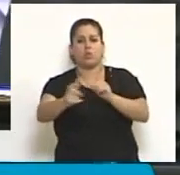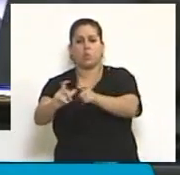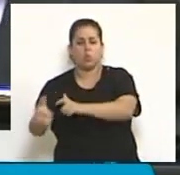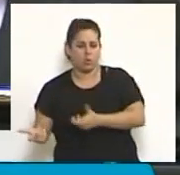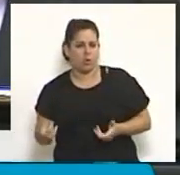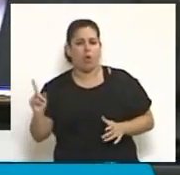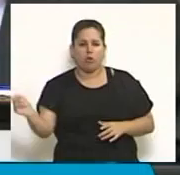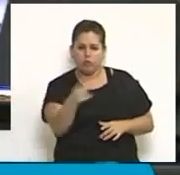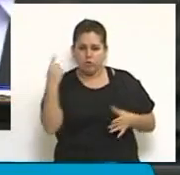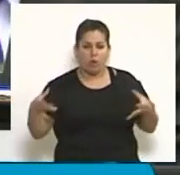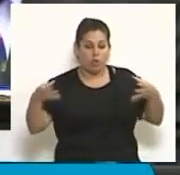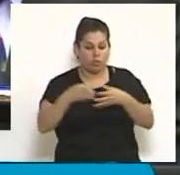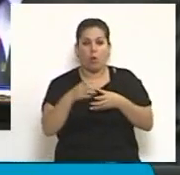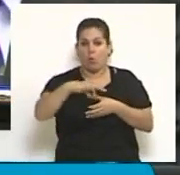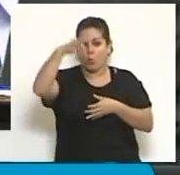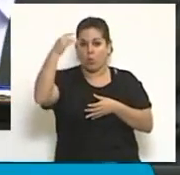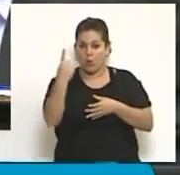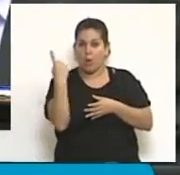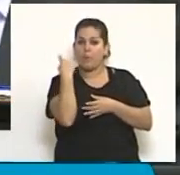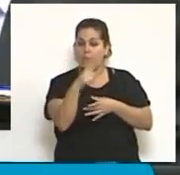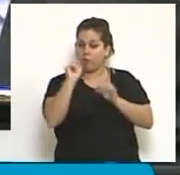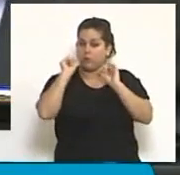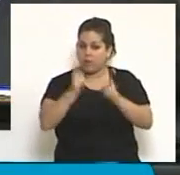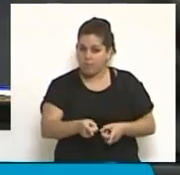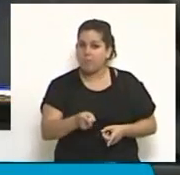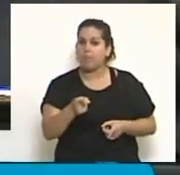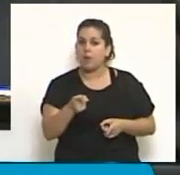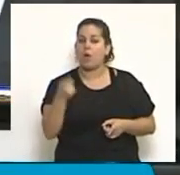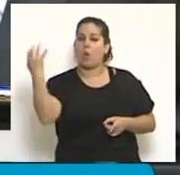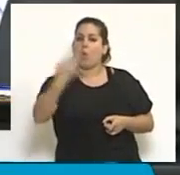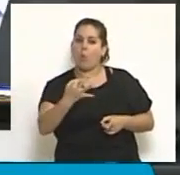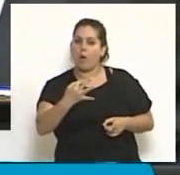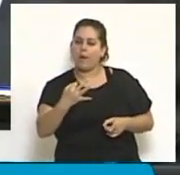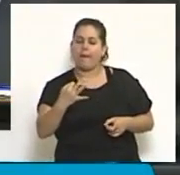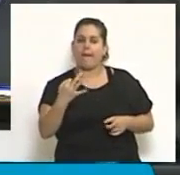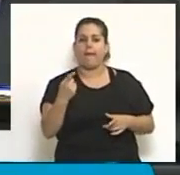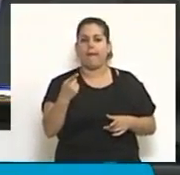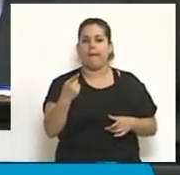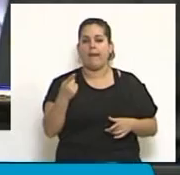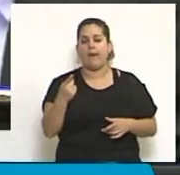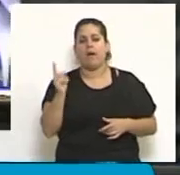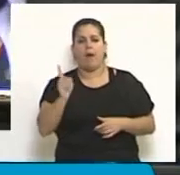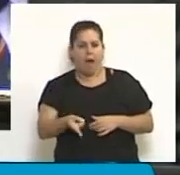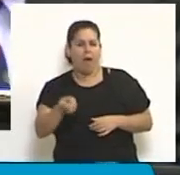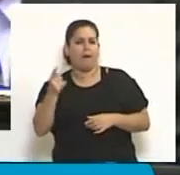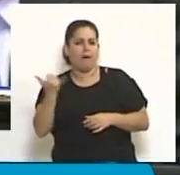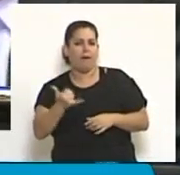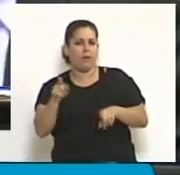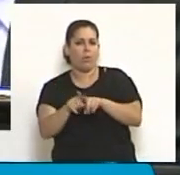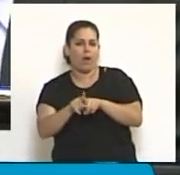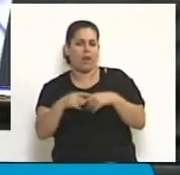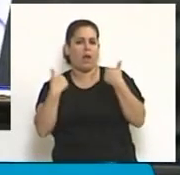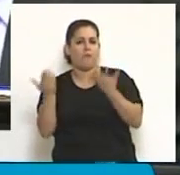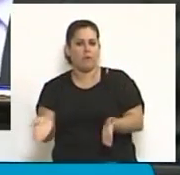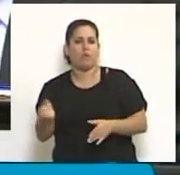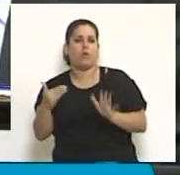todos los magistrados del distrito, pero a continuación las buenas intenciones nuevamente ceden ante la discrecionalidad